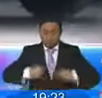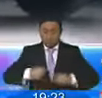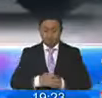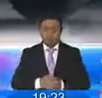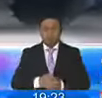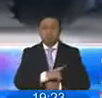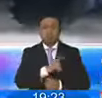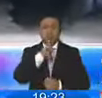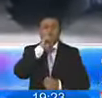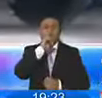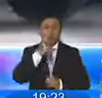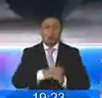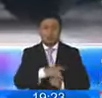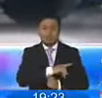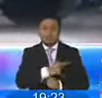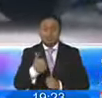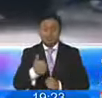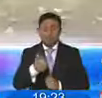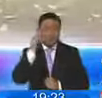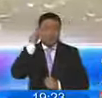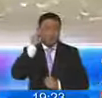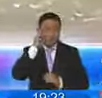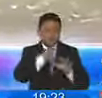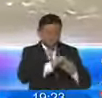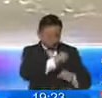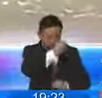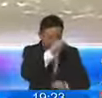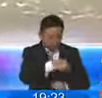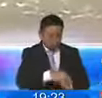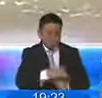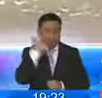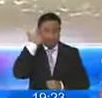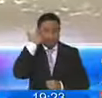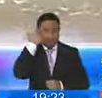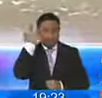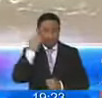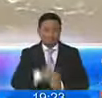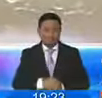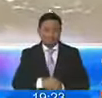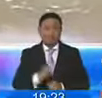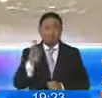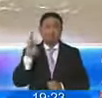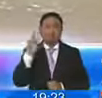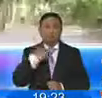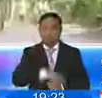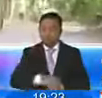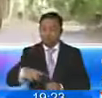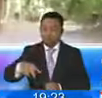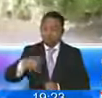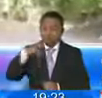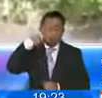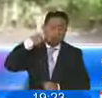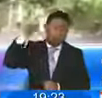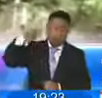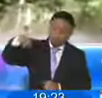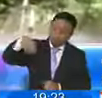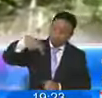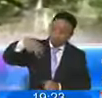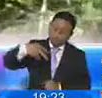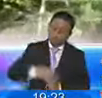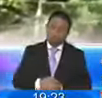los empleados habrían encontrado a la mujer con un disparo en la cabeza y a su esposo ahorcado. Venimos y tiramos la